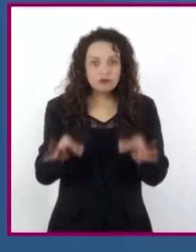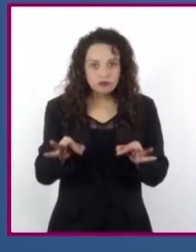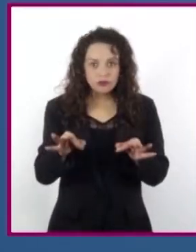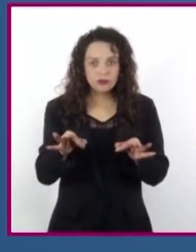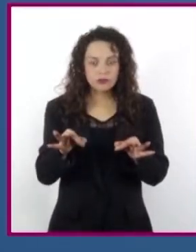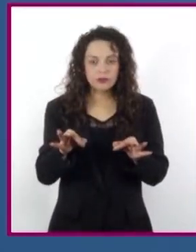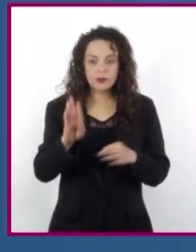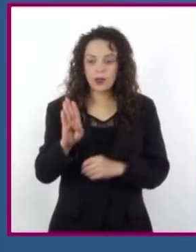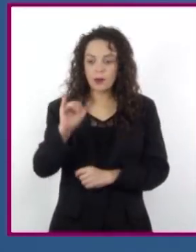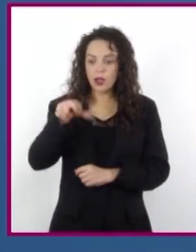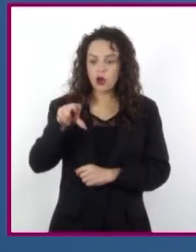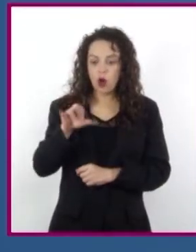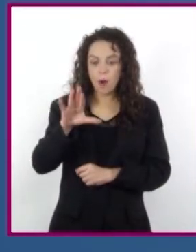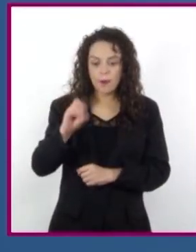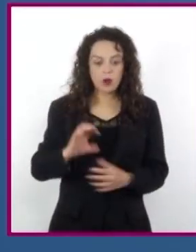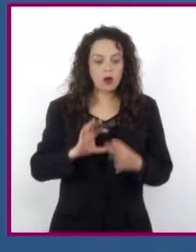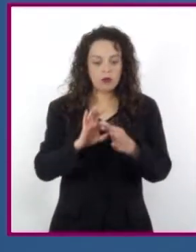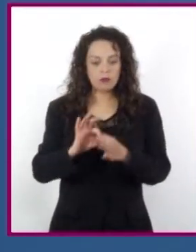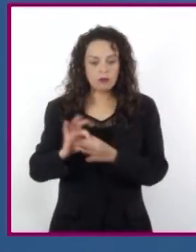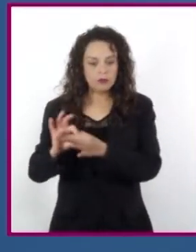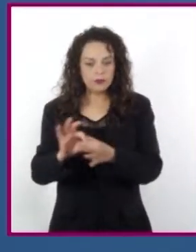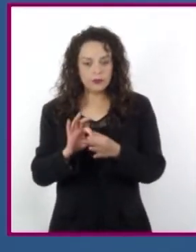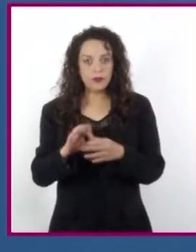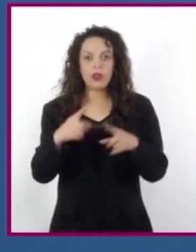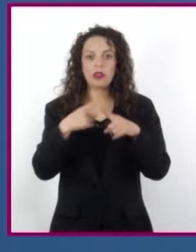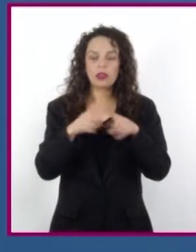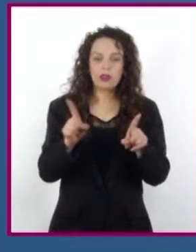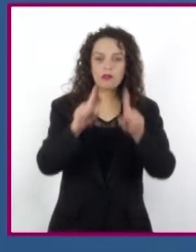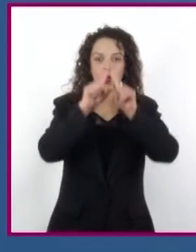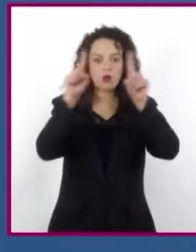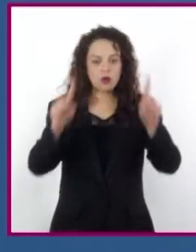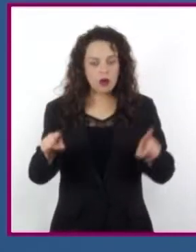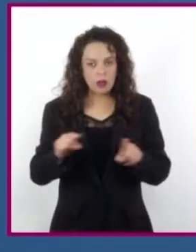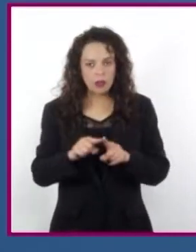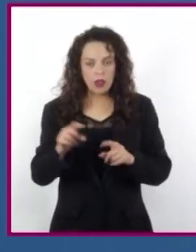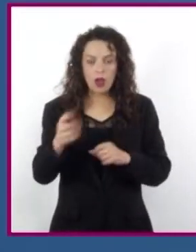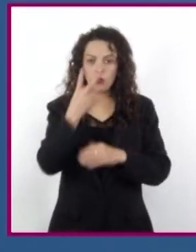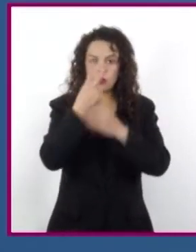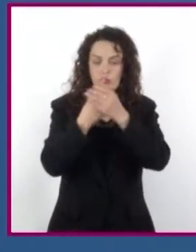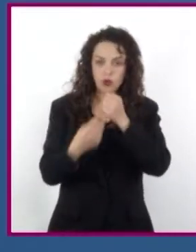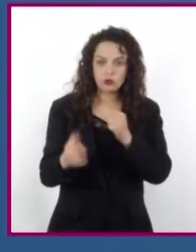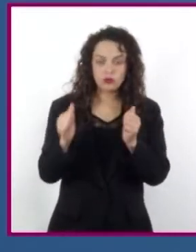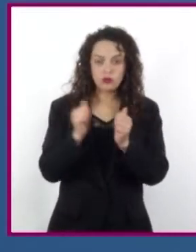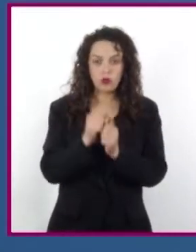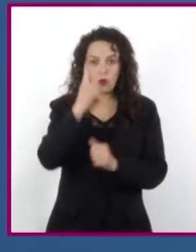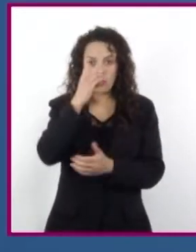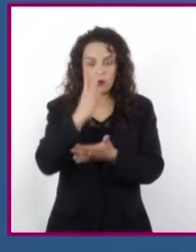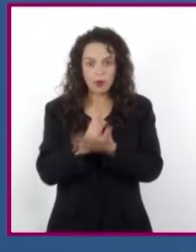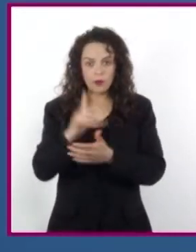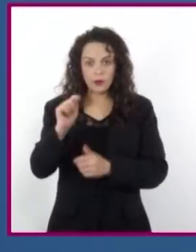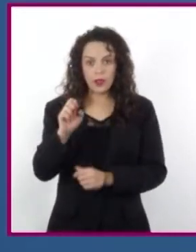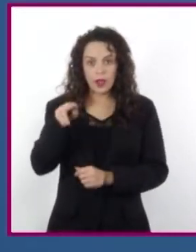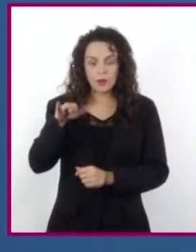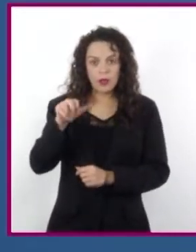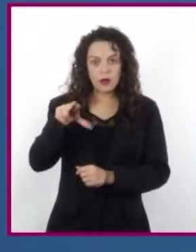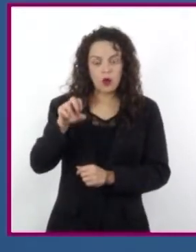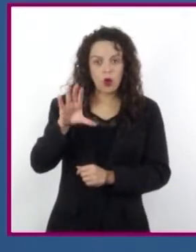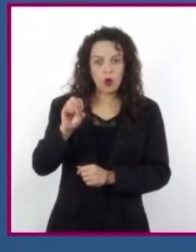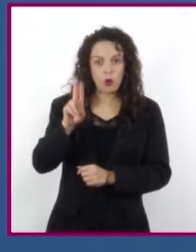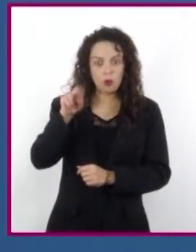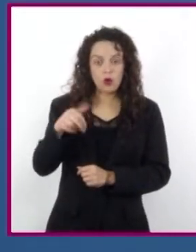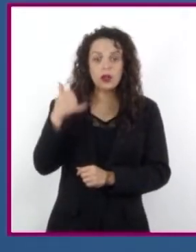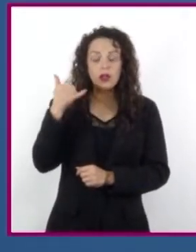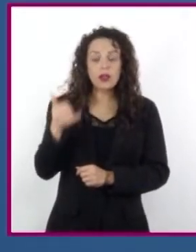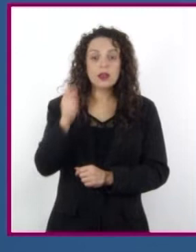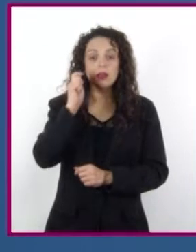binomios conjugados, diferencia de cuadrados, dos binomios con un término común y desarrollo del